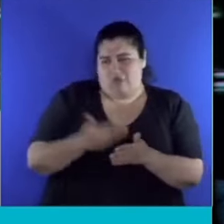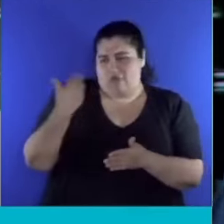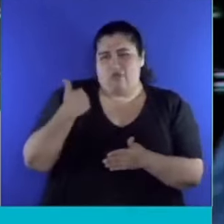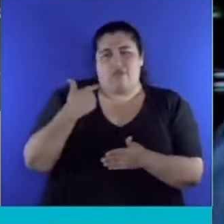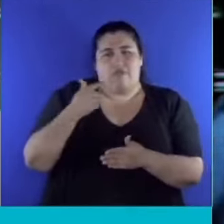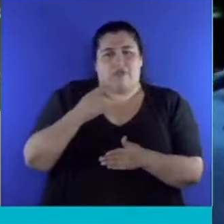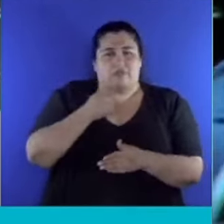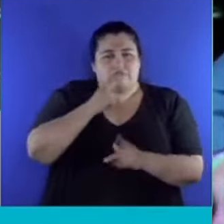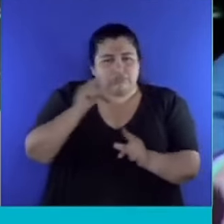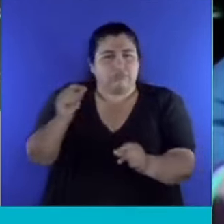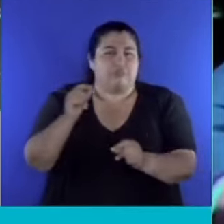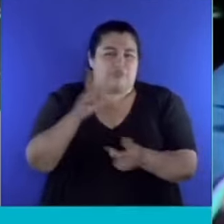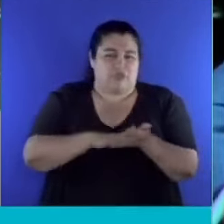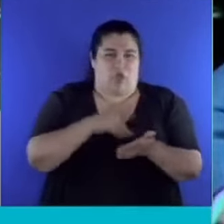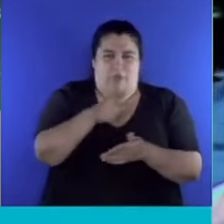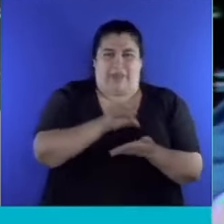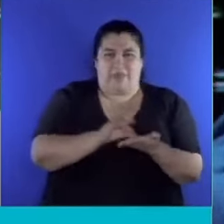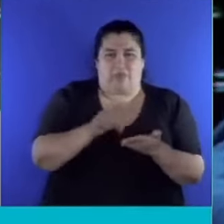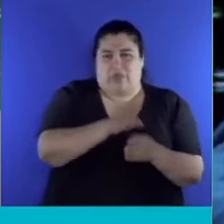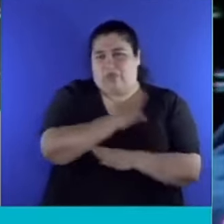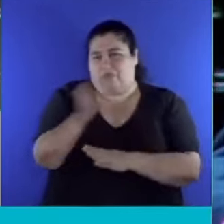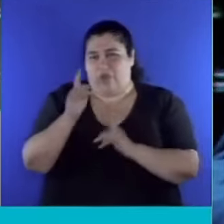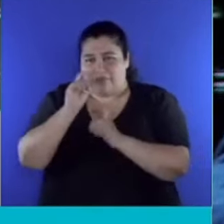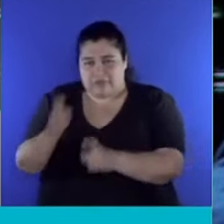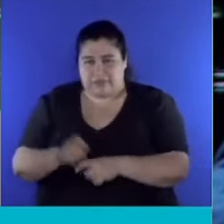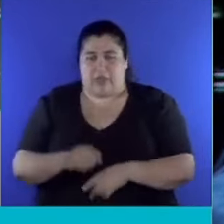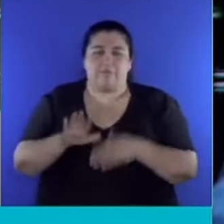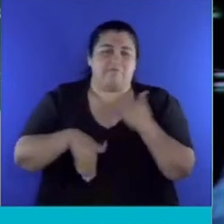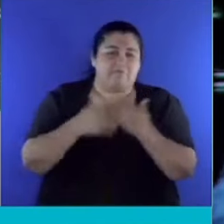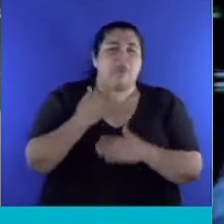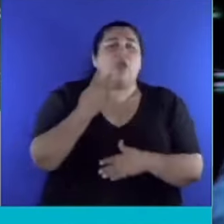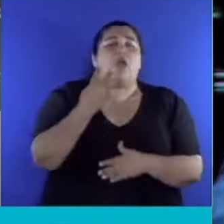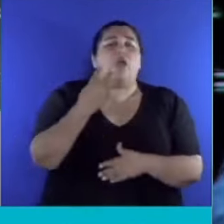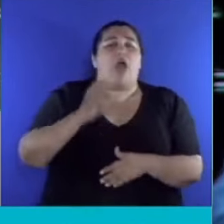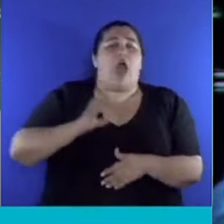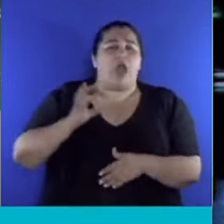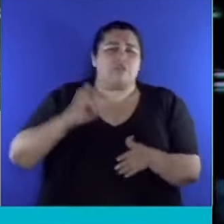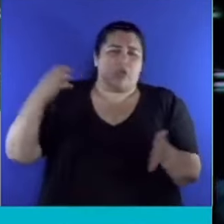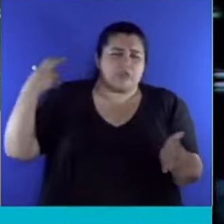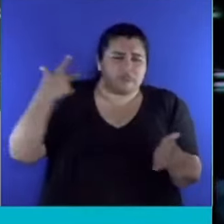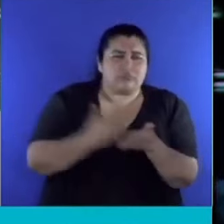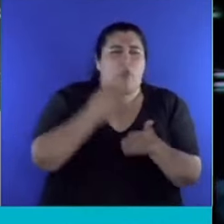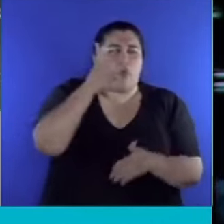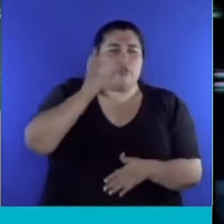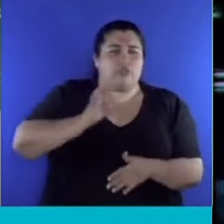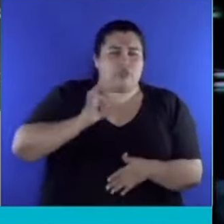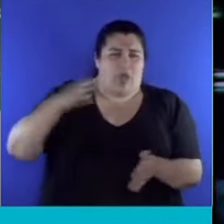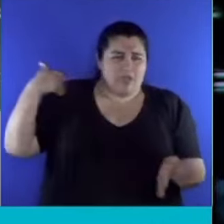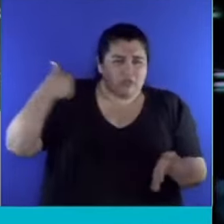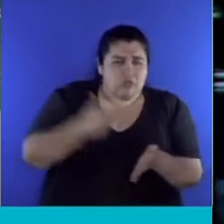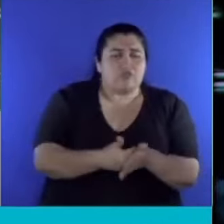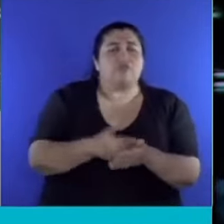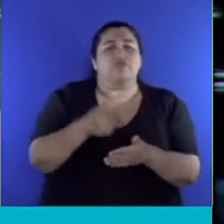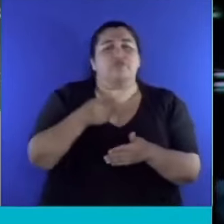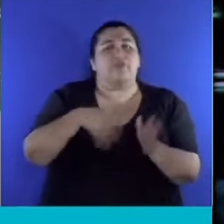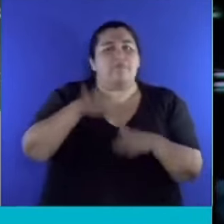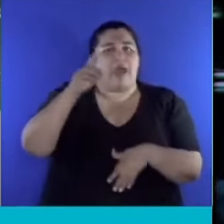sacamos ese repudio 48 años después del golpe la pata civil de ese genocidio los verdaderos